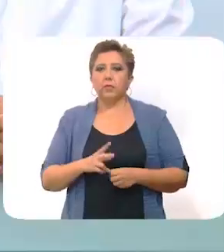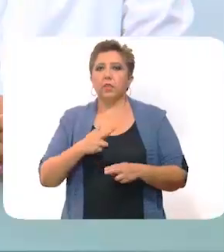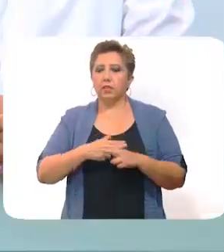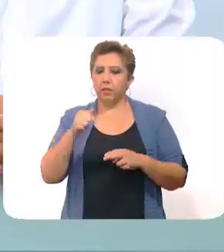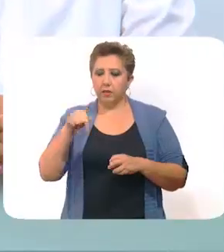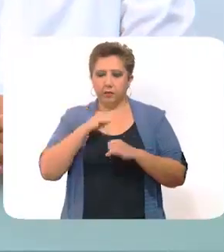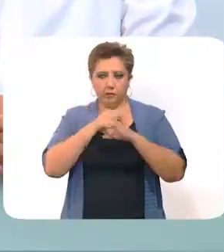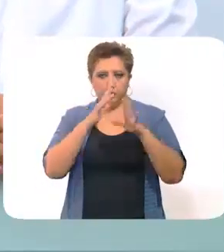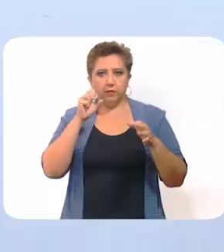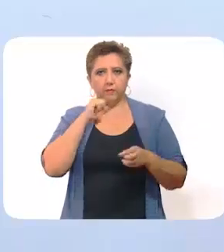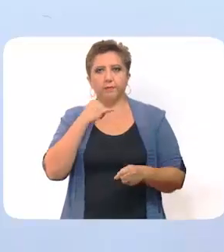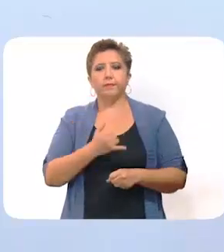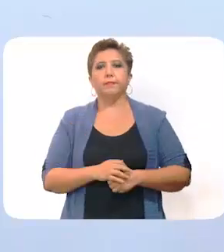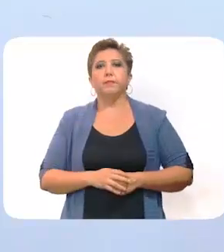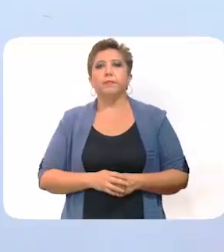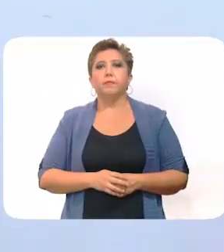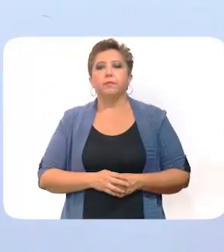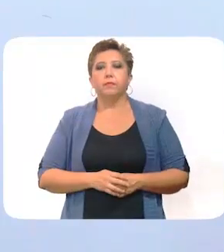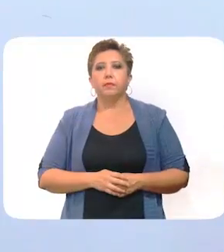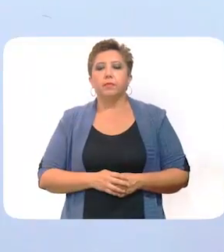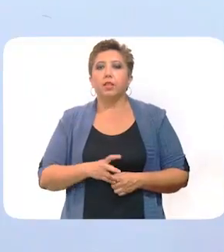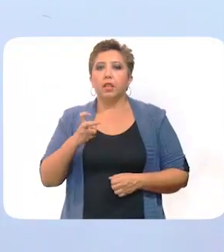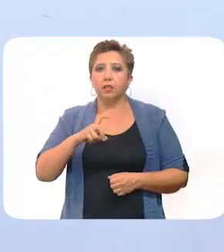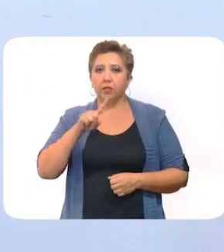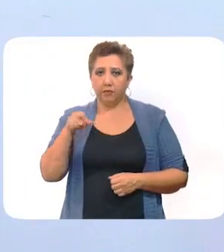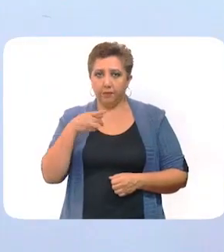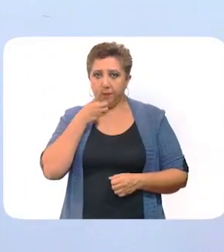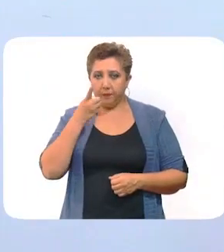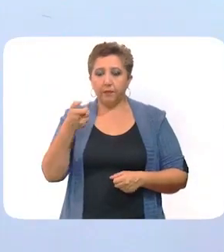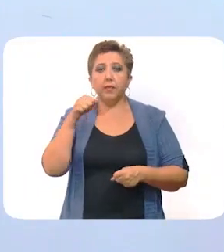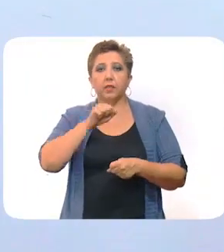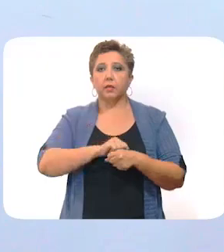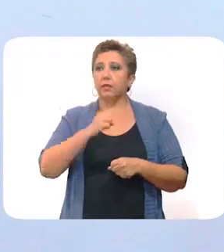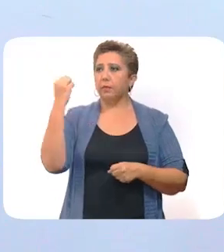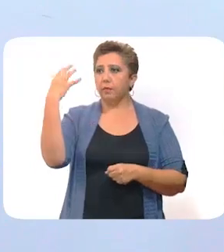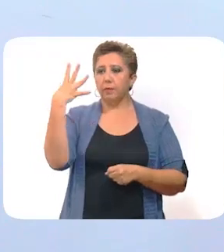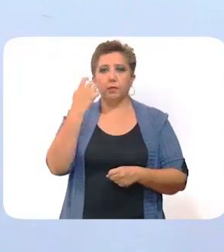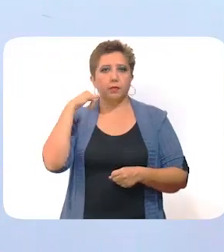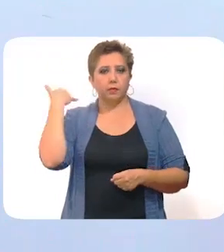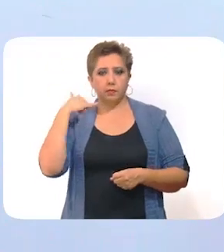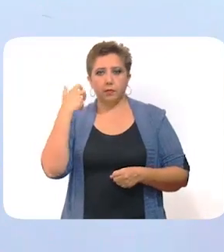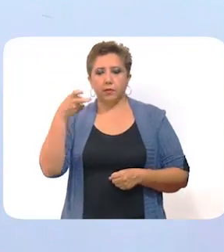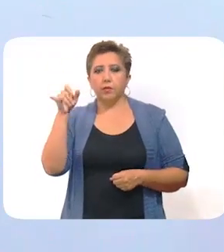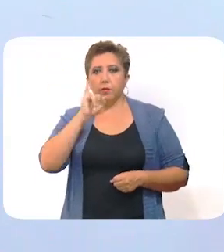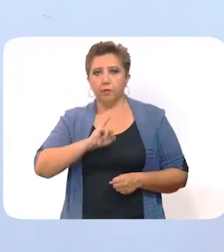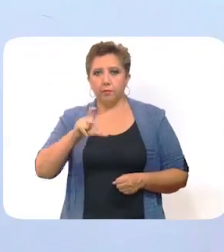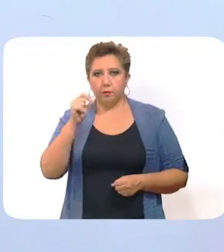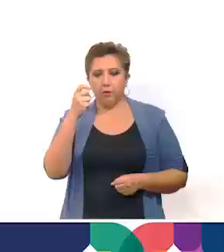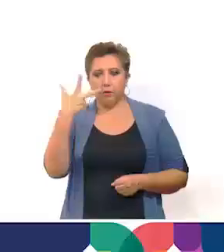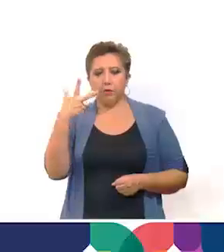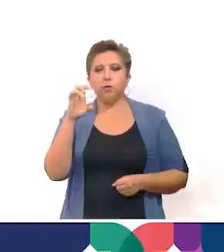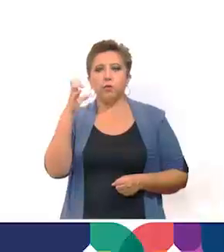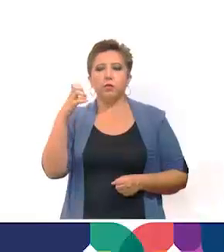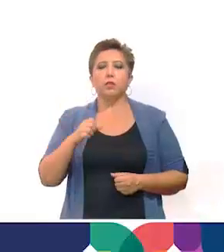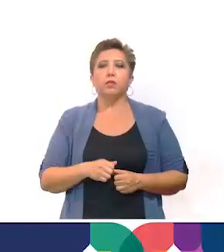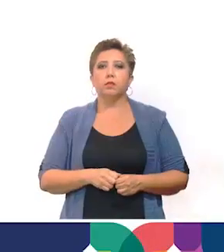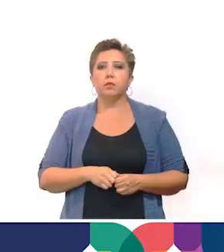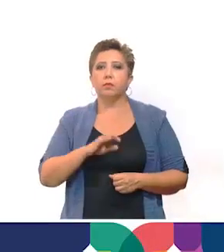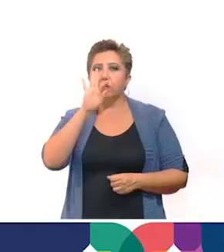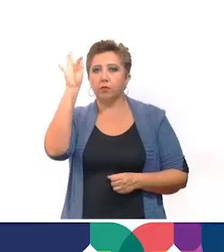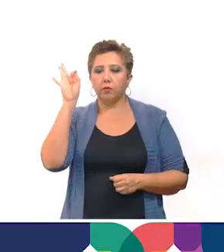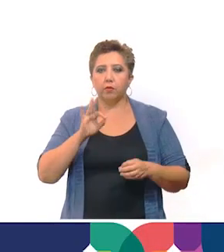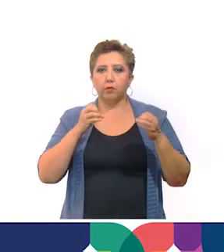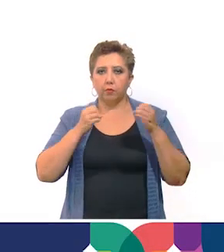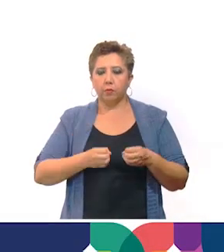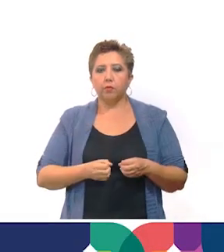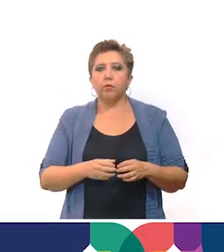reporte, secretario. Estos son los indicadores del semáforo estatal de Yucatán este jueves 28 de enero. El porcentaje de